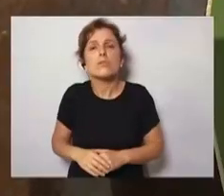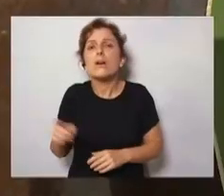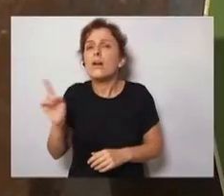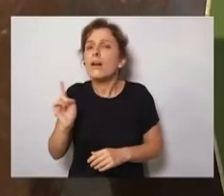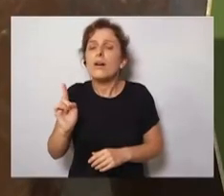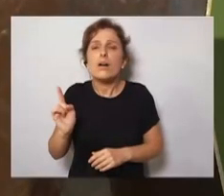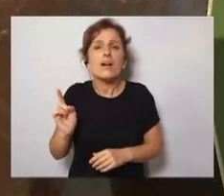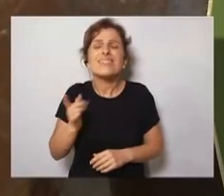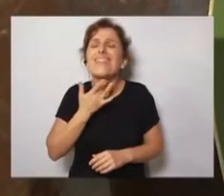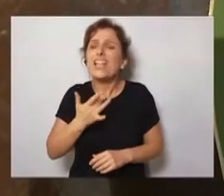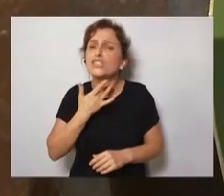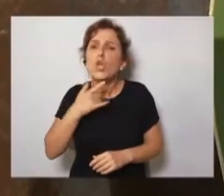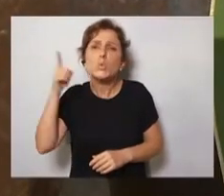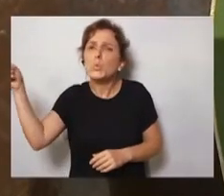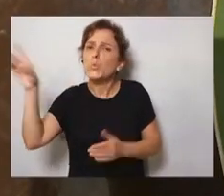ah